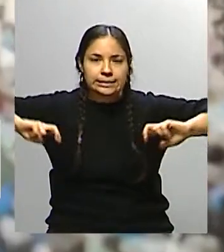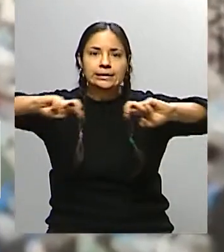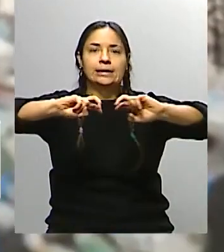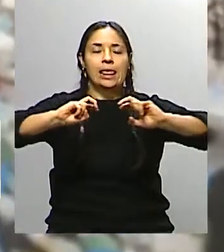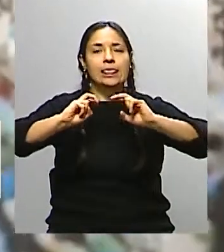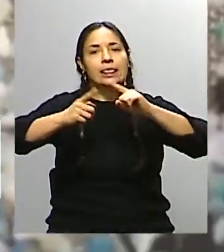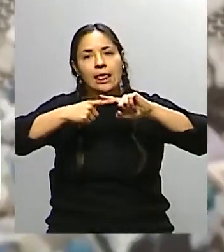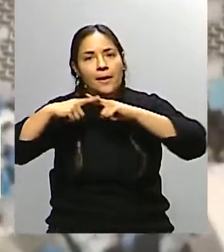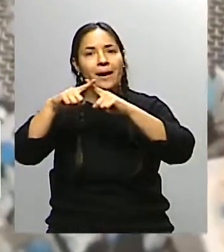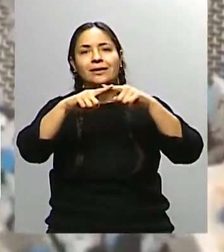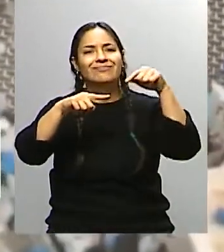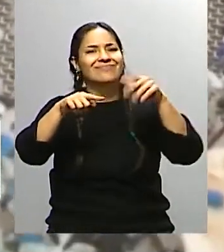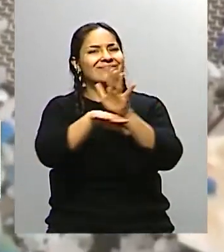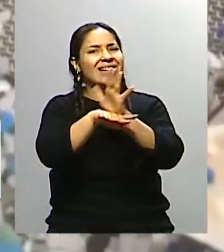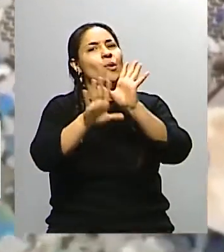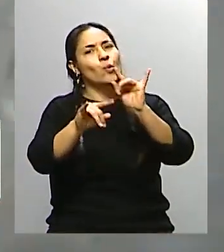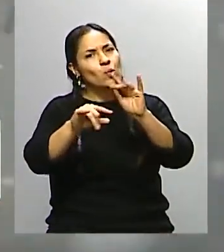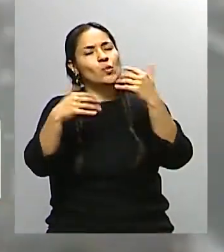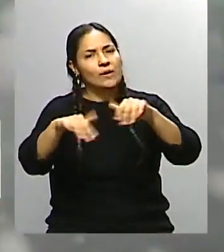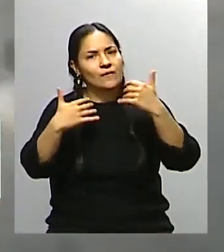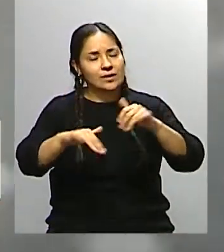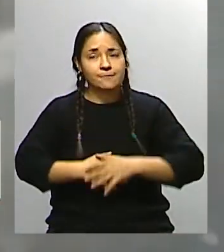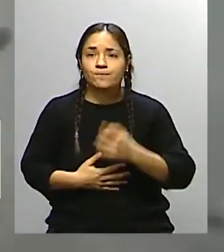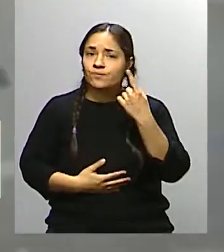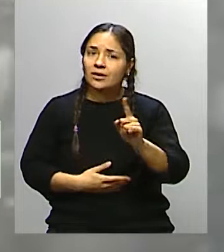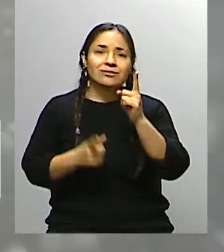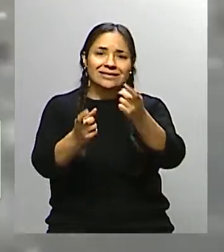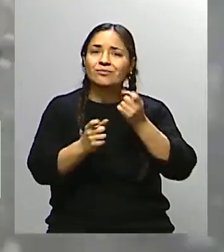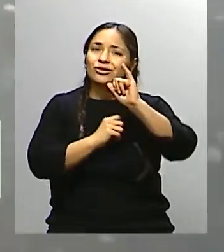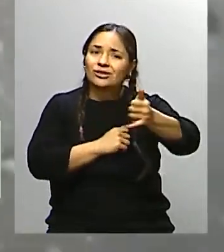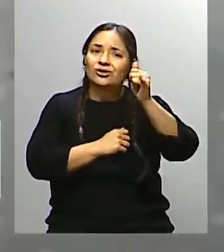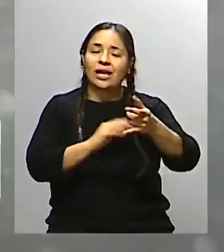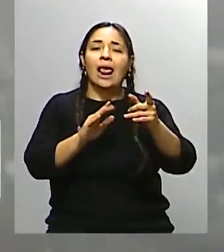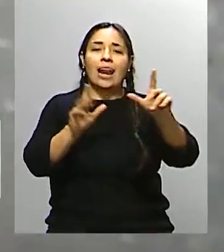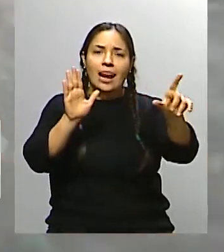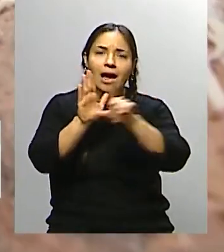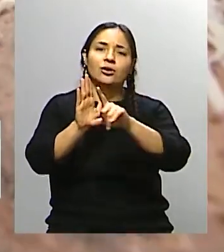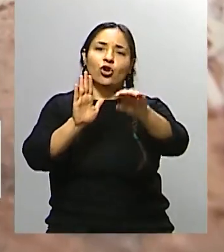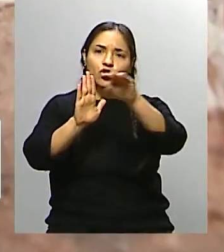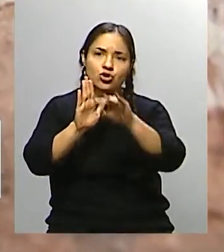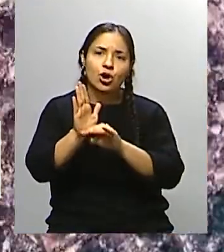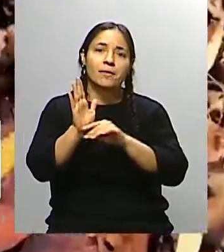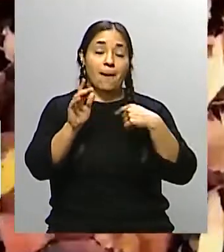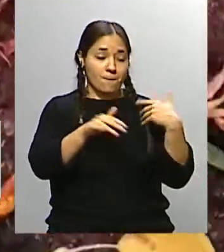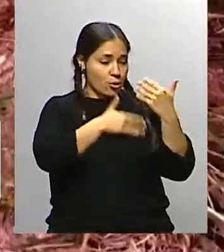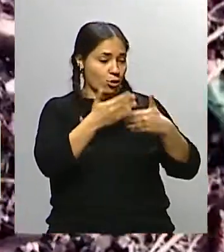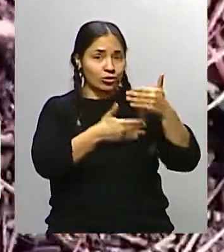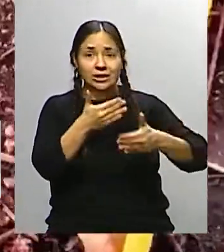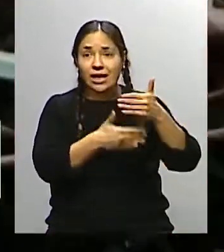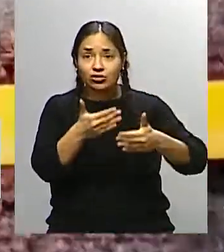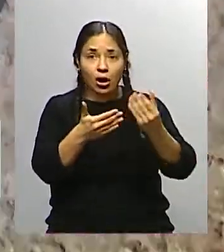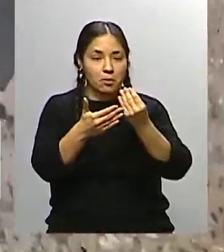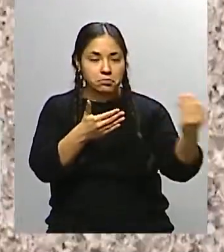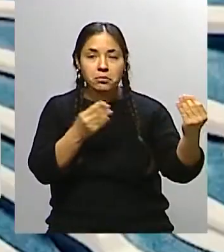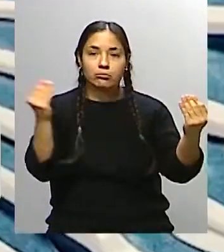complejas. Pero de alguna manera hay que generar en las leyes y en las normas que esos procesos se puedan mantener a mediano y largo